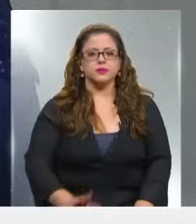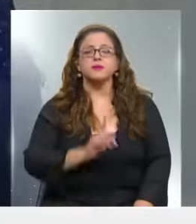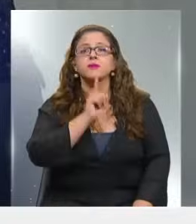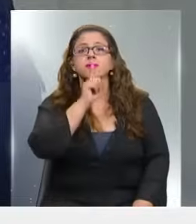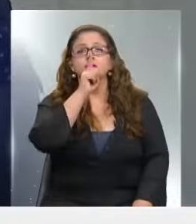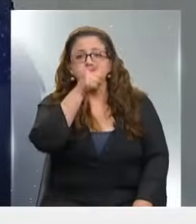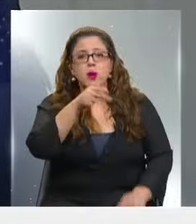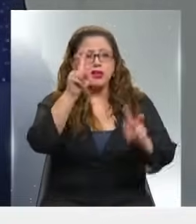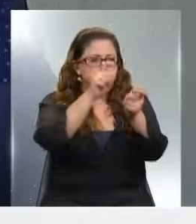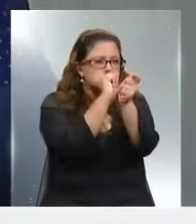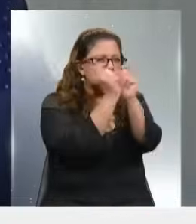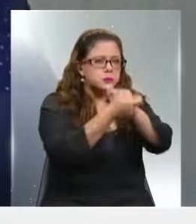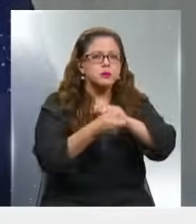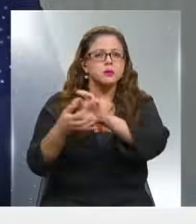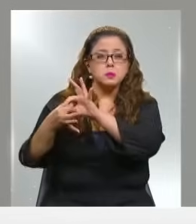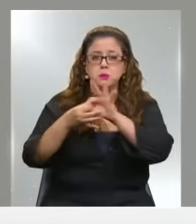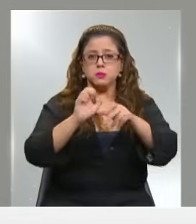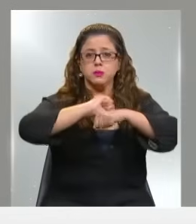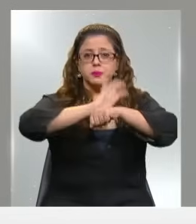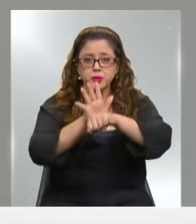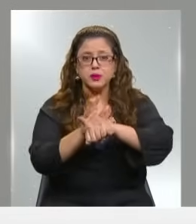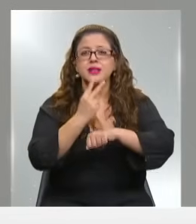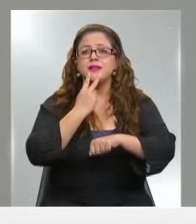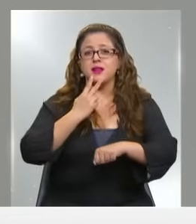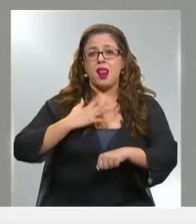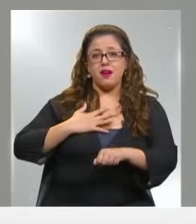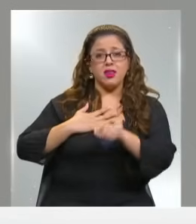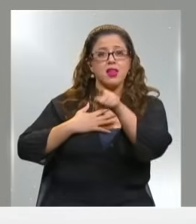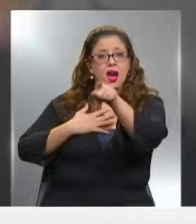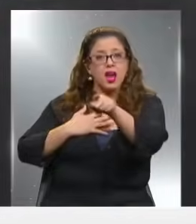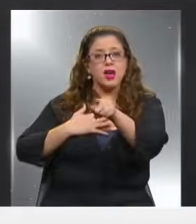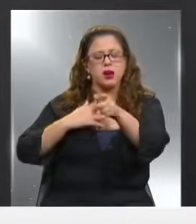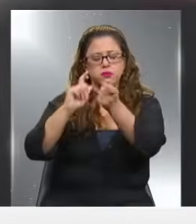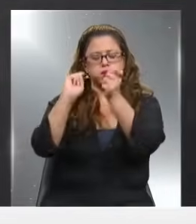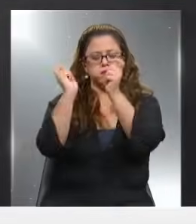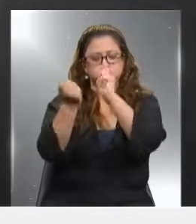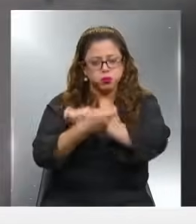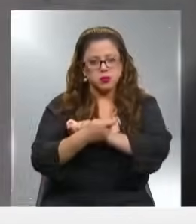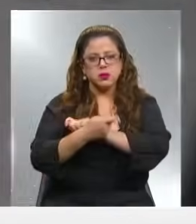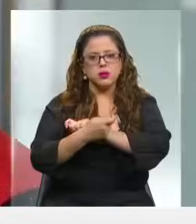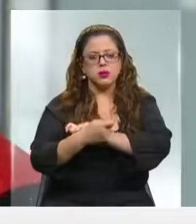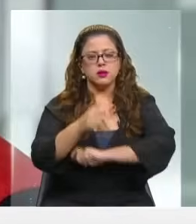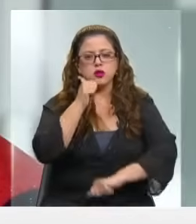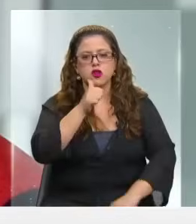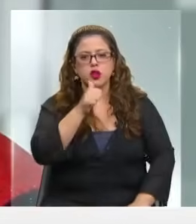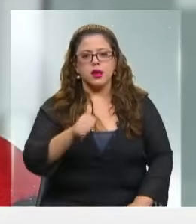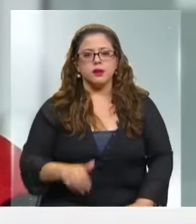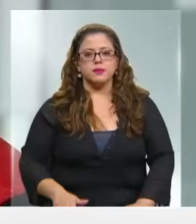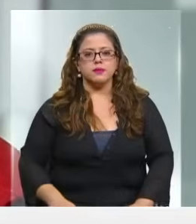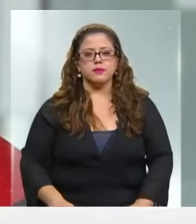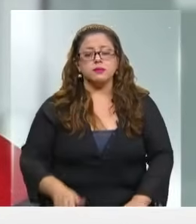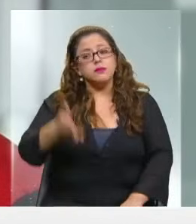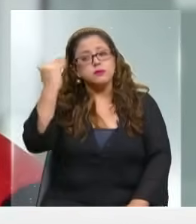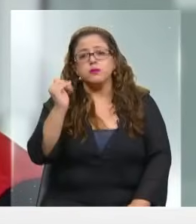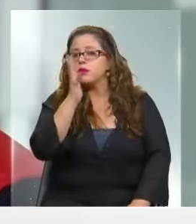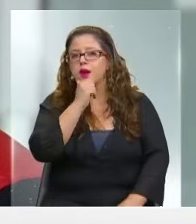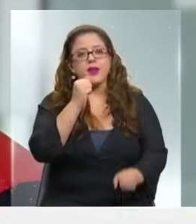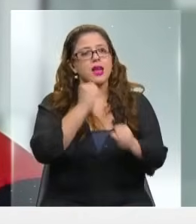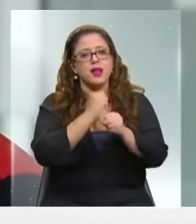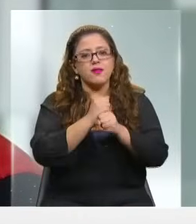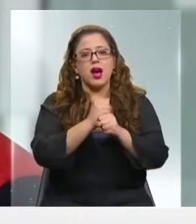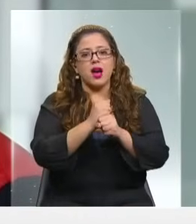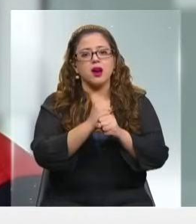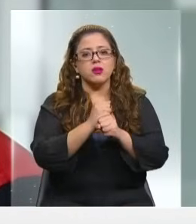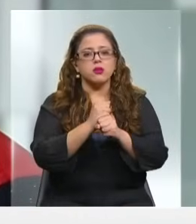Acostumbrada a los cambios con la llegada del COVID, la vida le trajo otro vuelco en su día a día. No hay trabajo en la casa